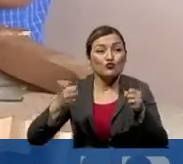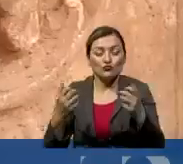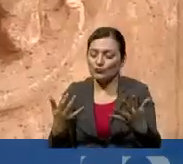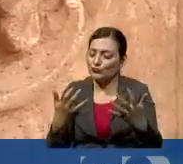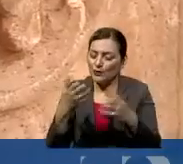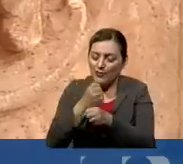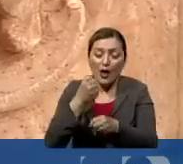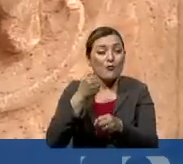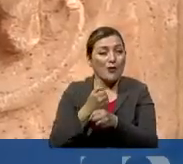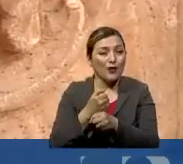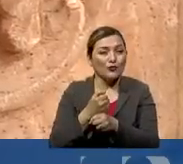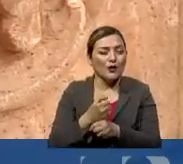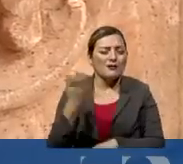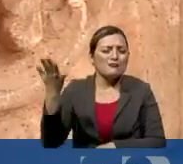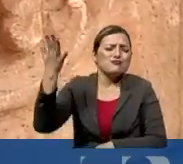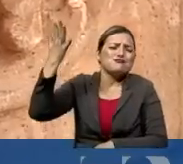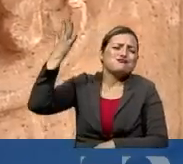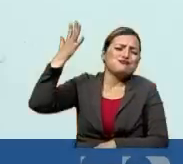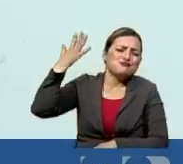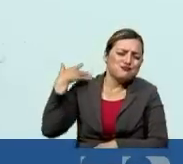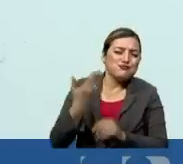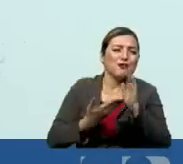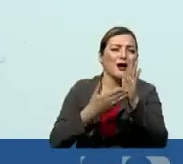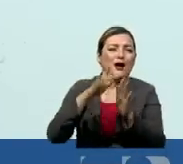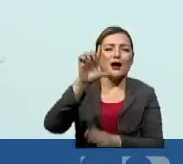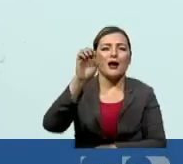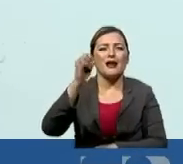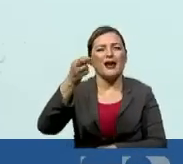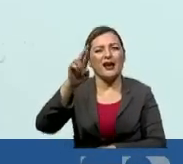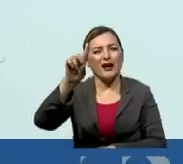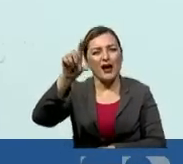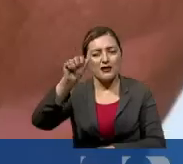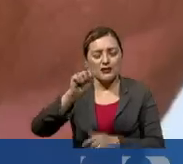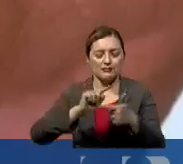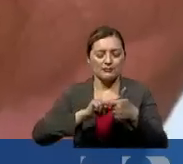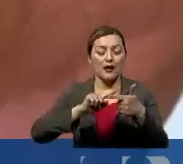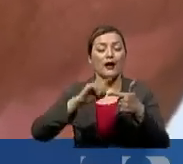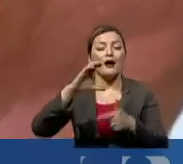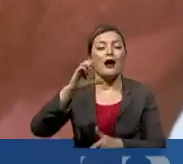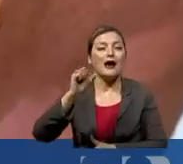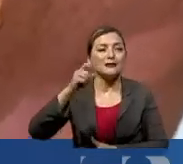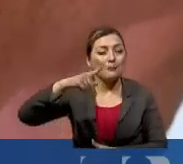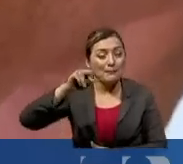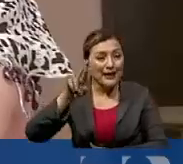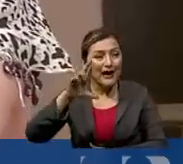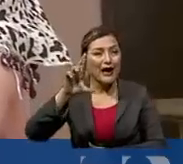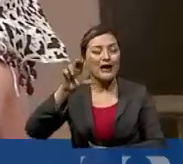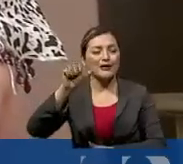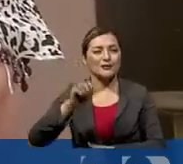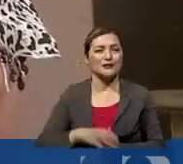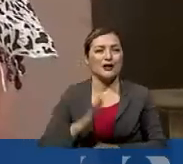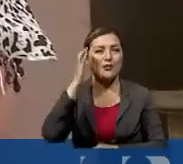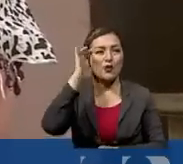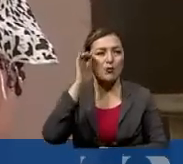mantener un oficio que tiene sus raíces en personajes como Legarda o Caspicara. Pero dice estar preocupado porque este arte se